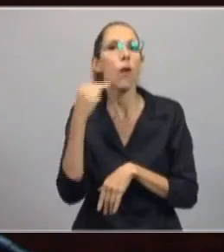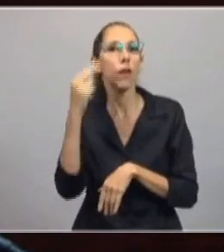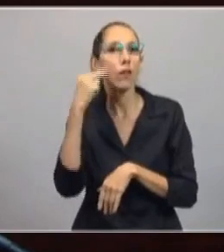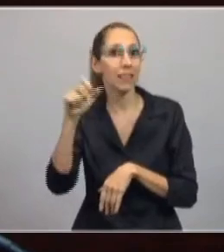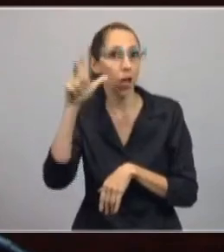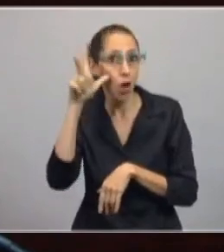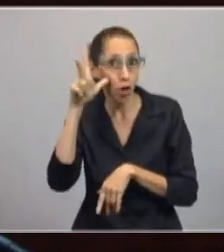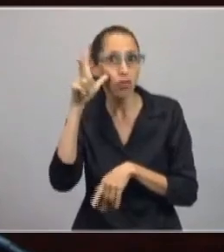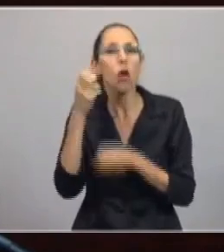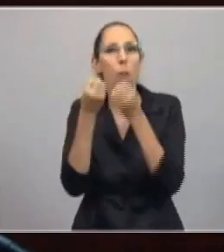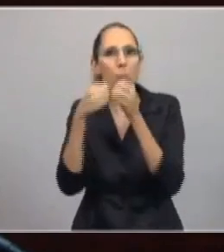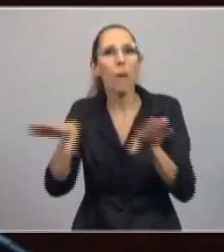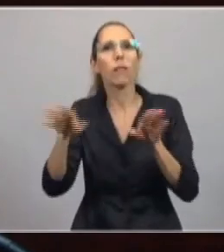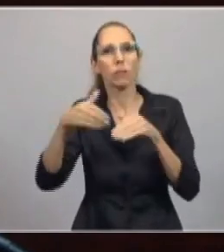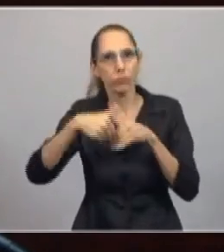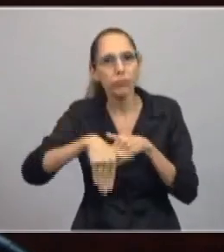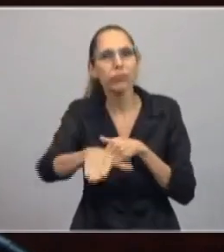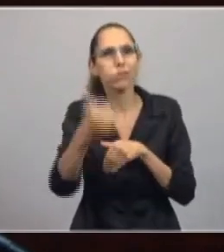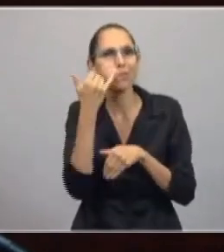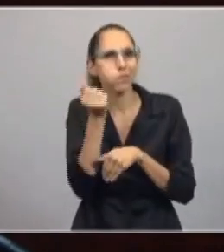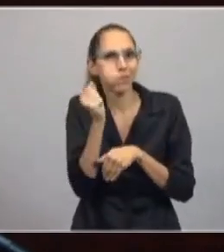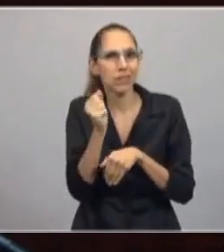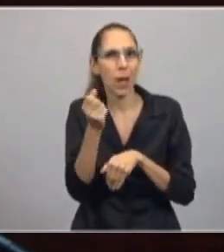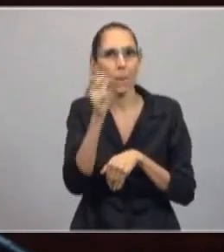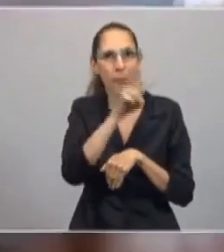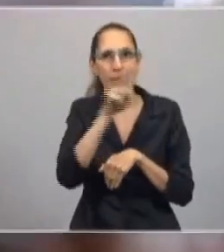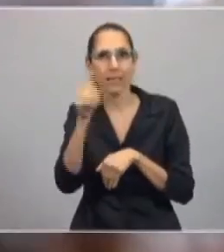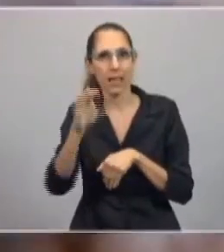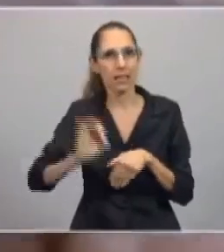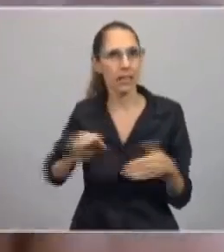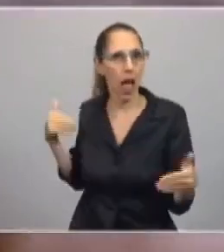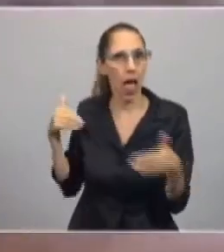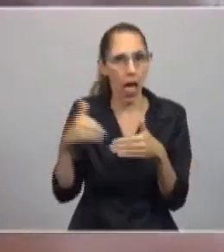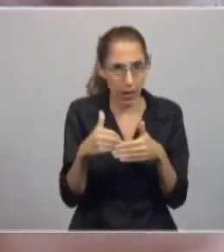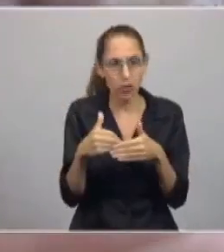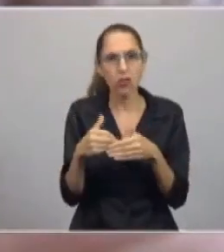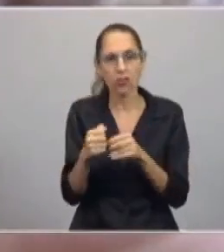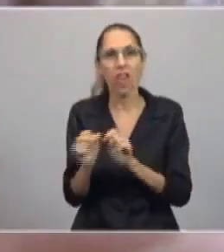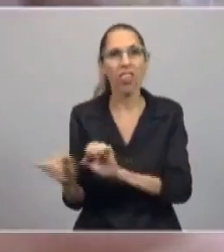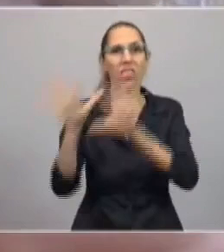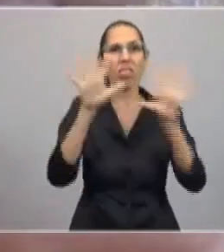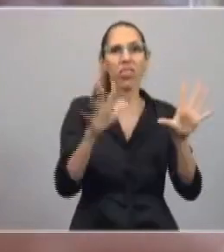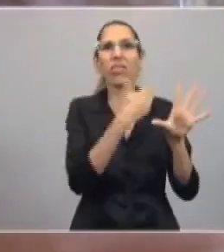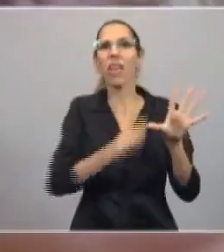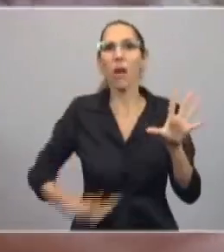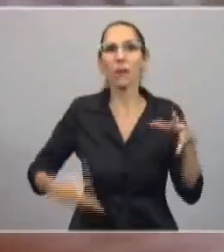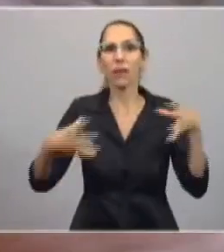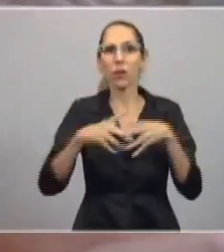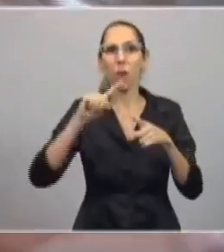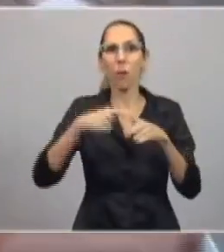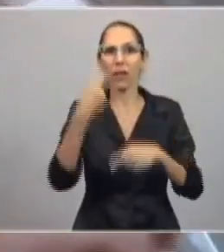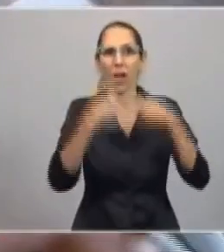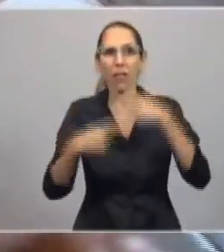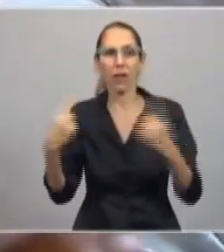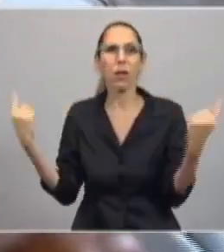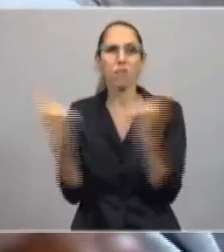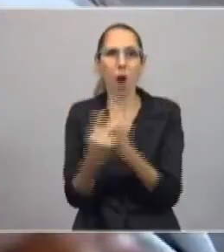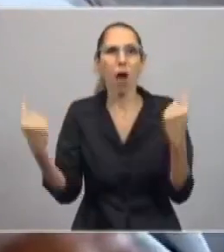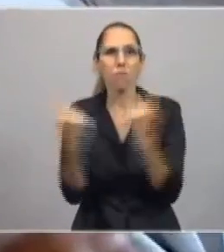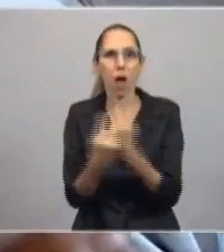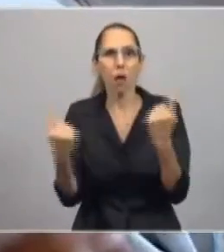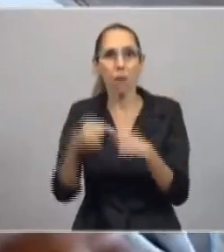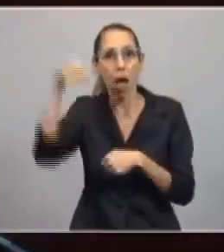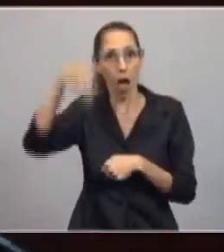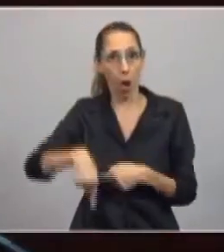1998, 26 años, y que fue sostenido por 10 presidentes de todos los signos políticos. Lo canceló